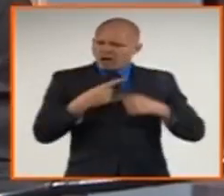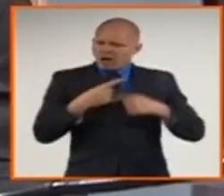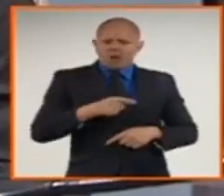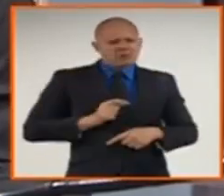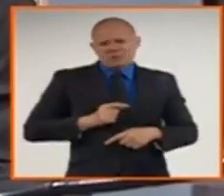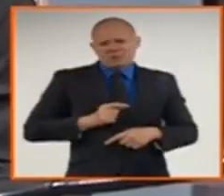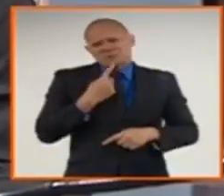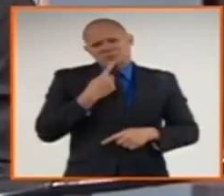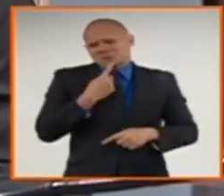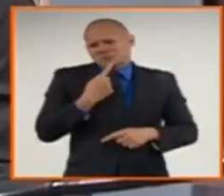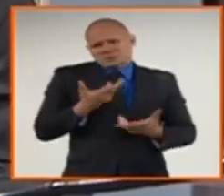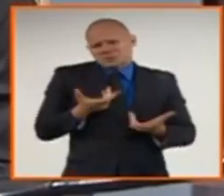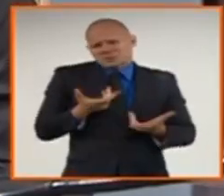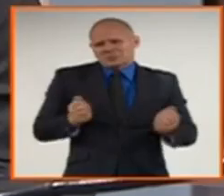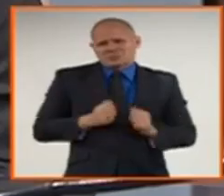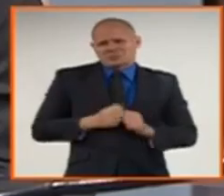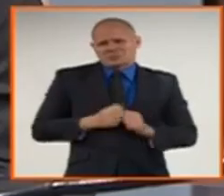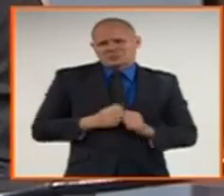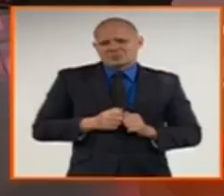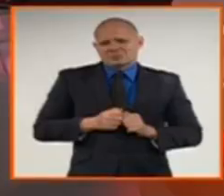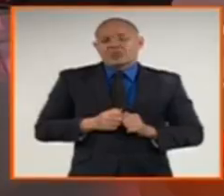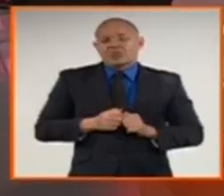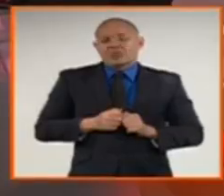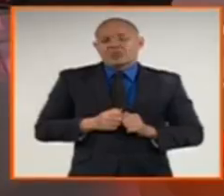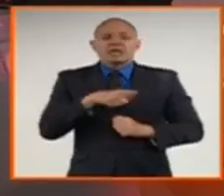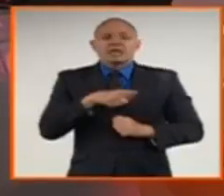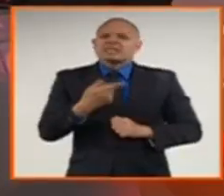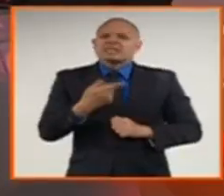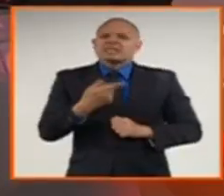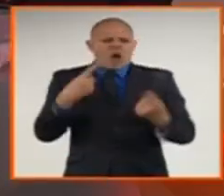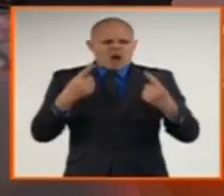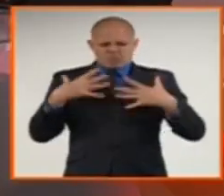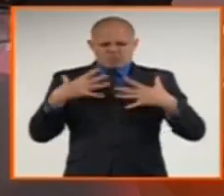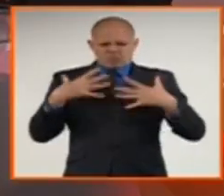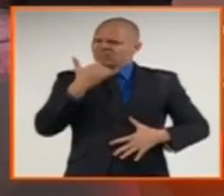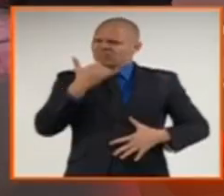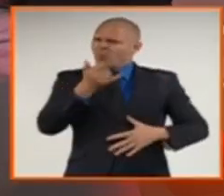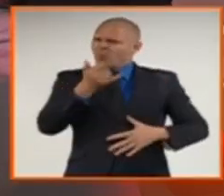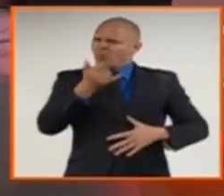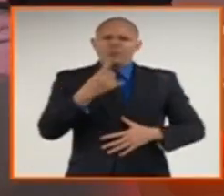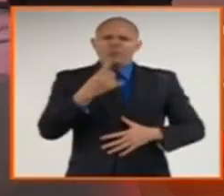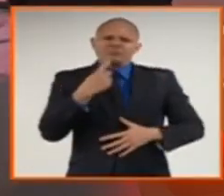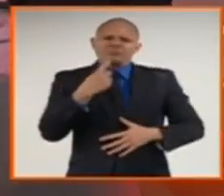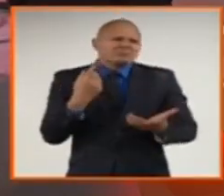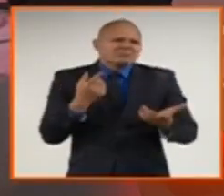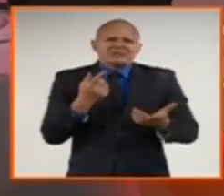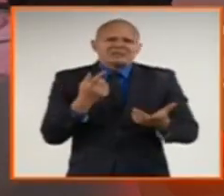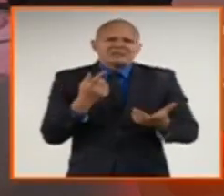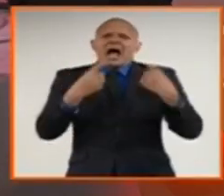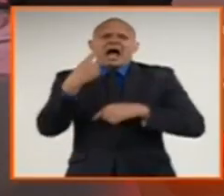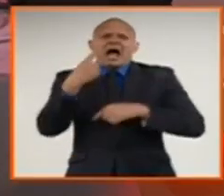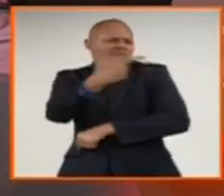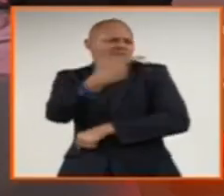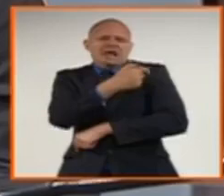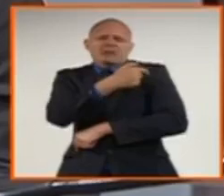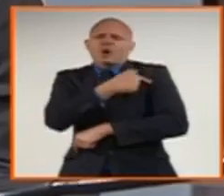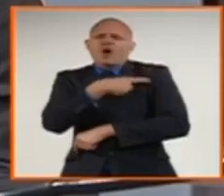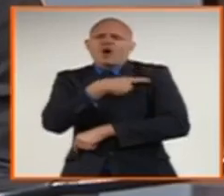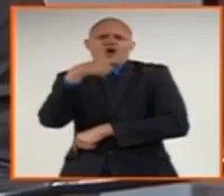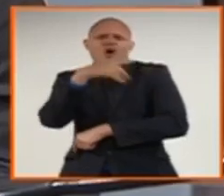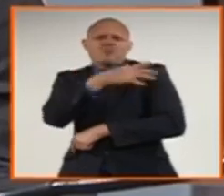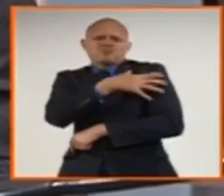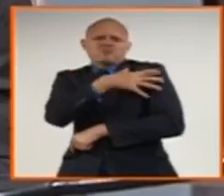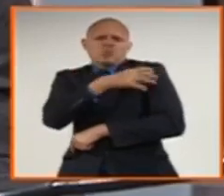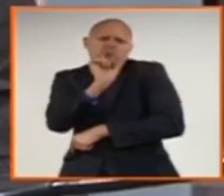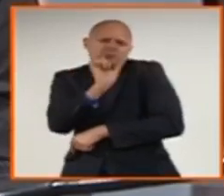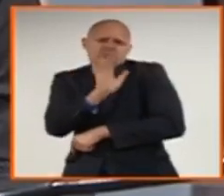esa campaña de vacunación. Y no son efectos adversos significativos, efectos hasta donde adversos ligeros, efectos adversos ligeros, en algunos casos no asociados a la